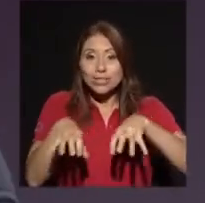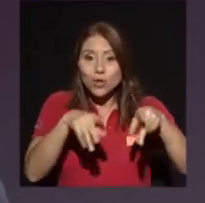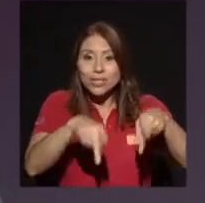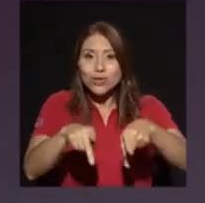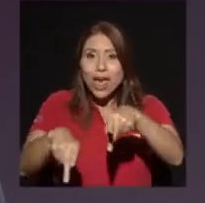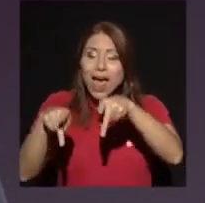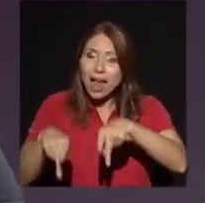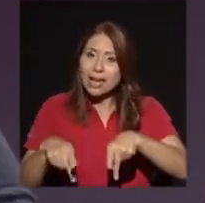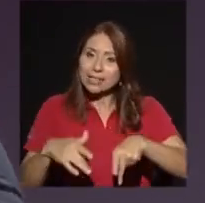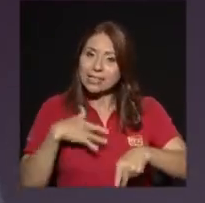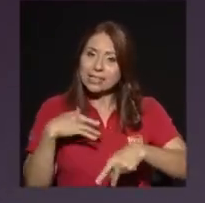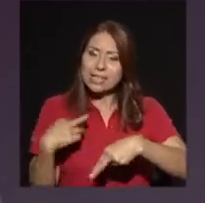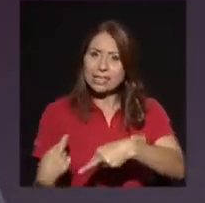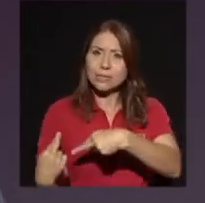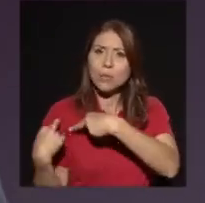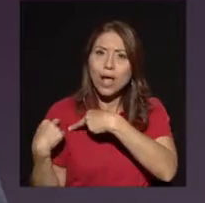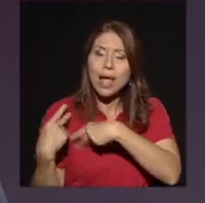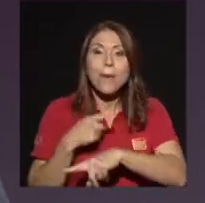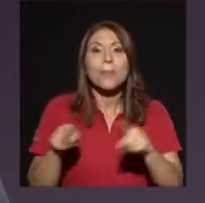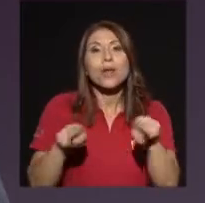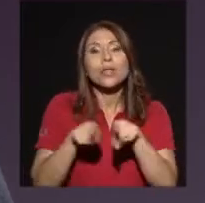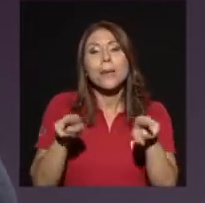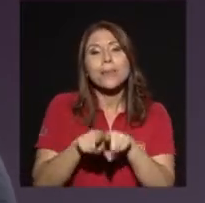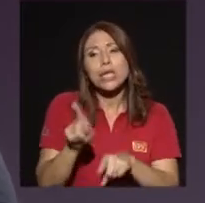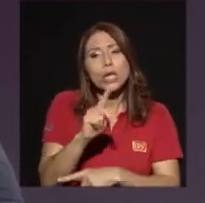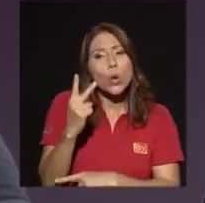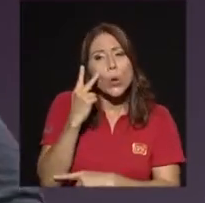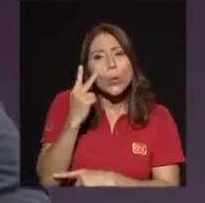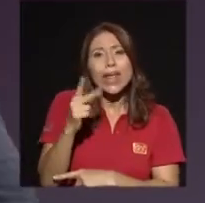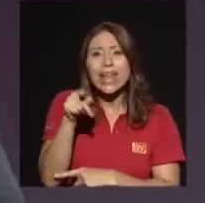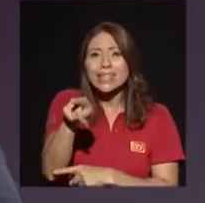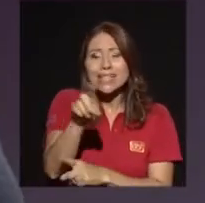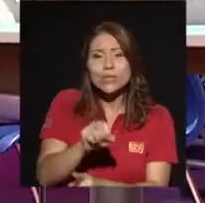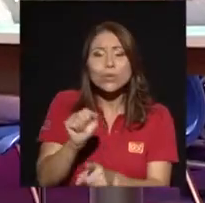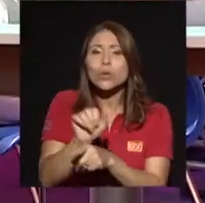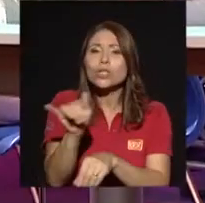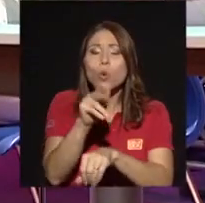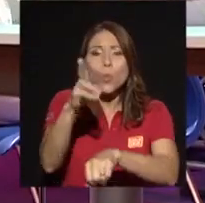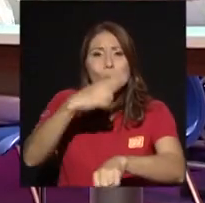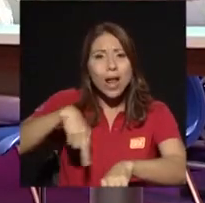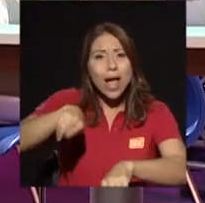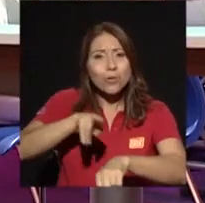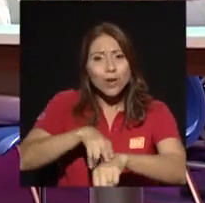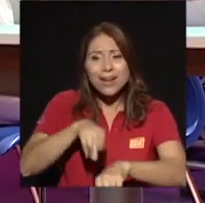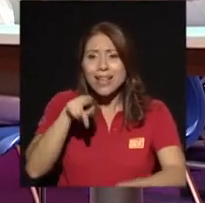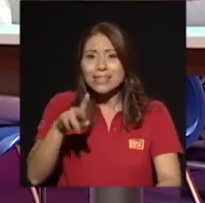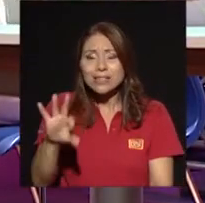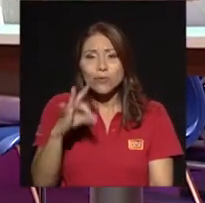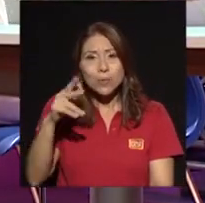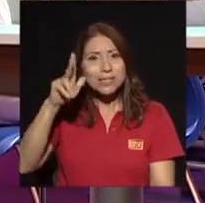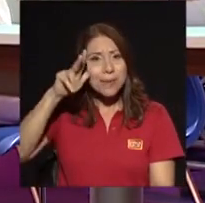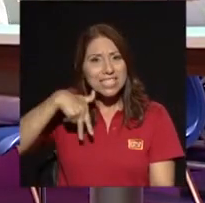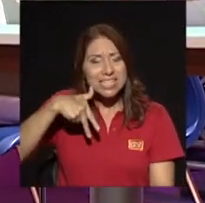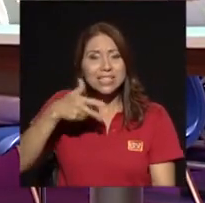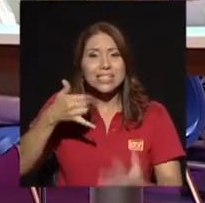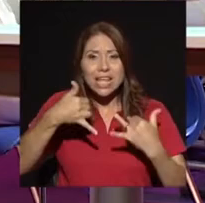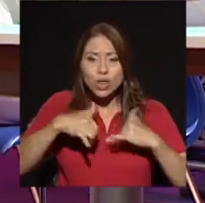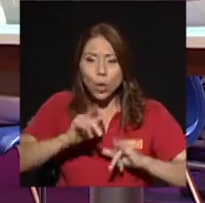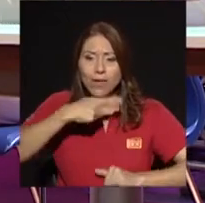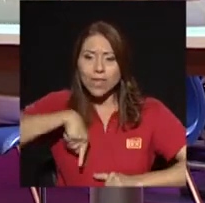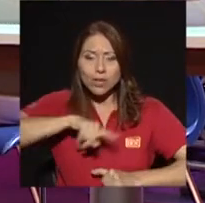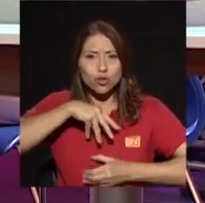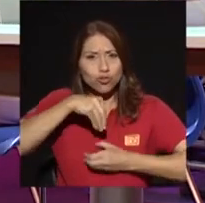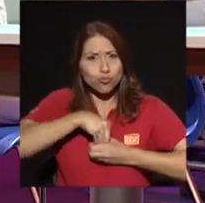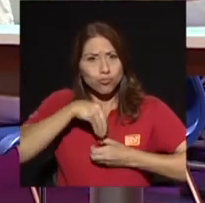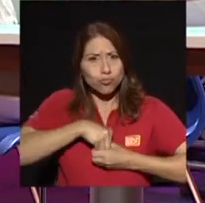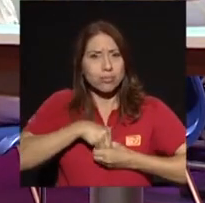ciudadanas, sino también la desnaturalización de esas formas machistas que todavía llevamos con